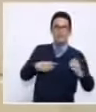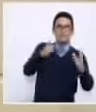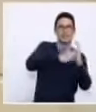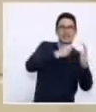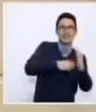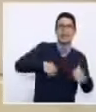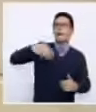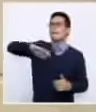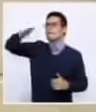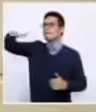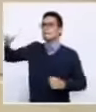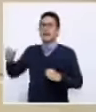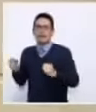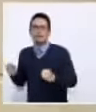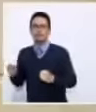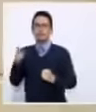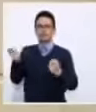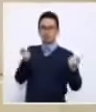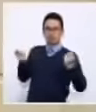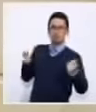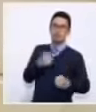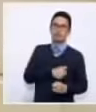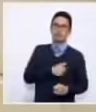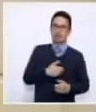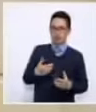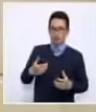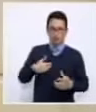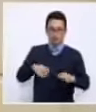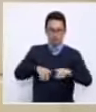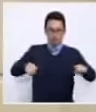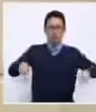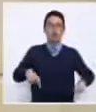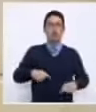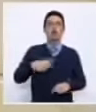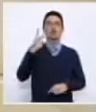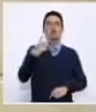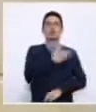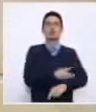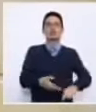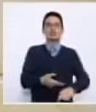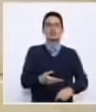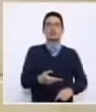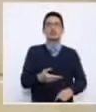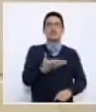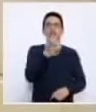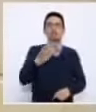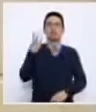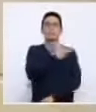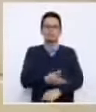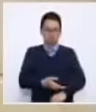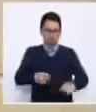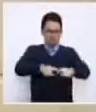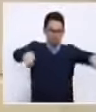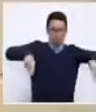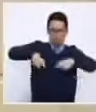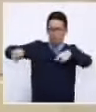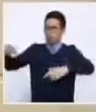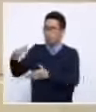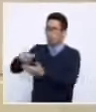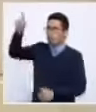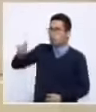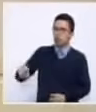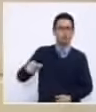y páramos, por favor, hay que darle solución. Nos quieren pagar las tierras a 2.500.000, 3 millones la hectárea. Denos garantía